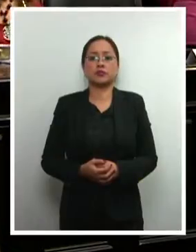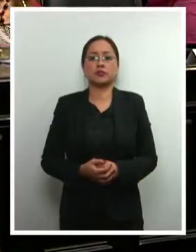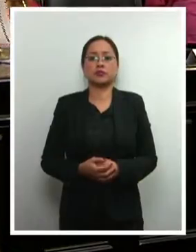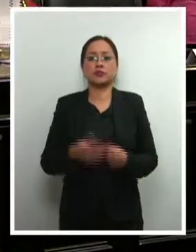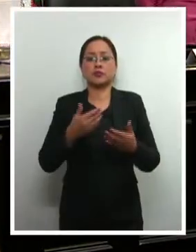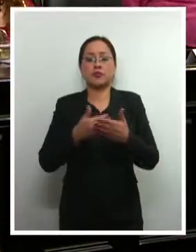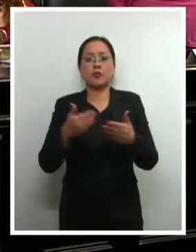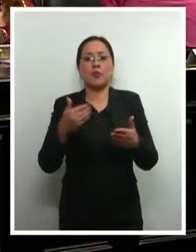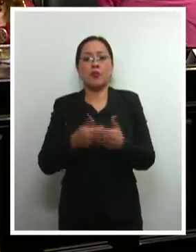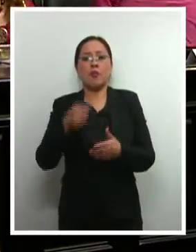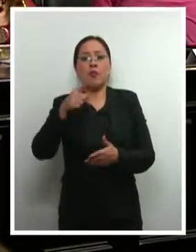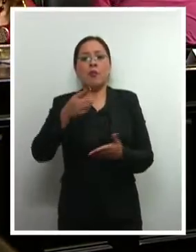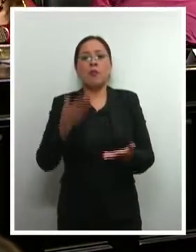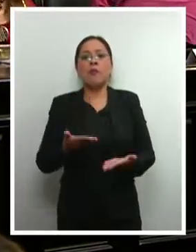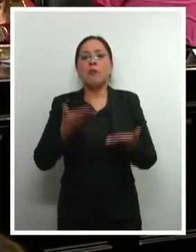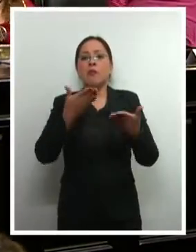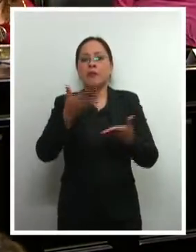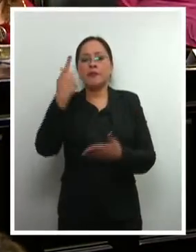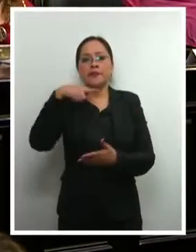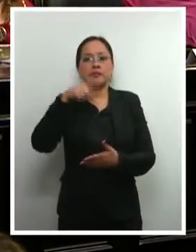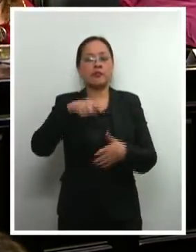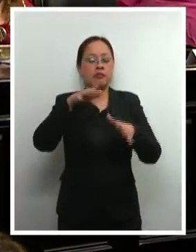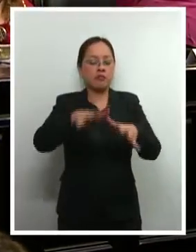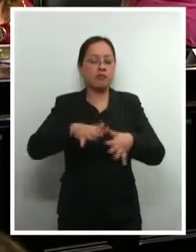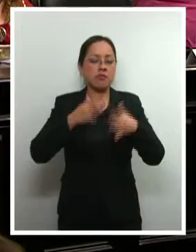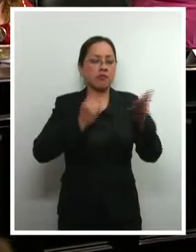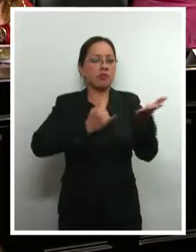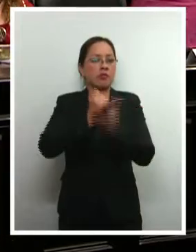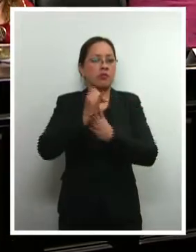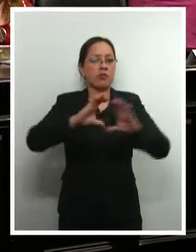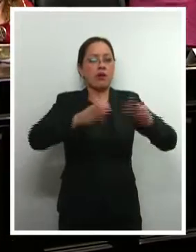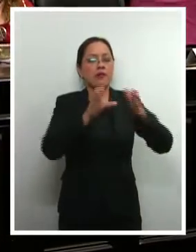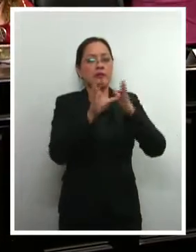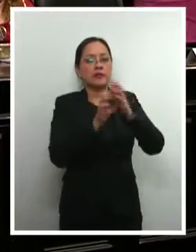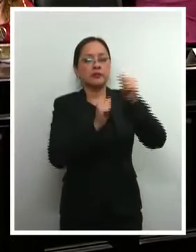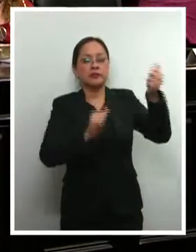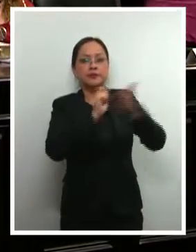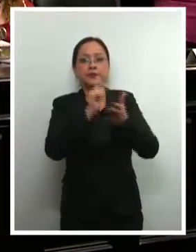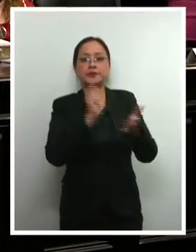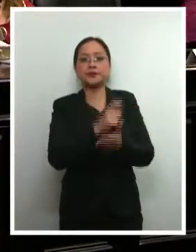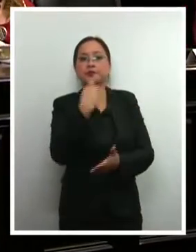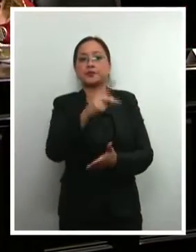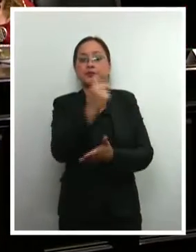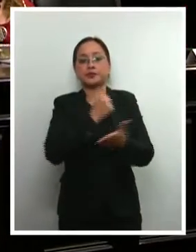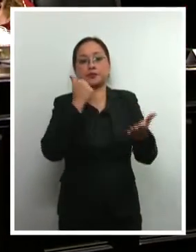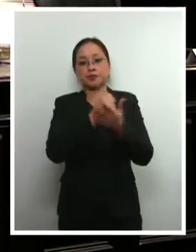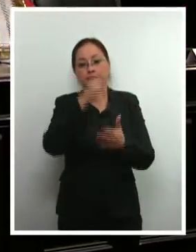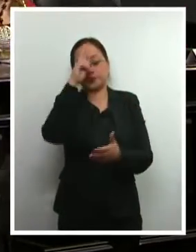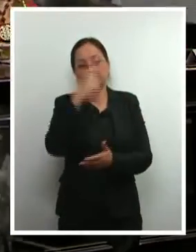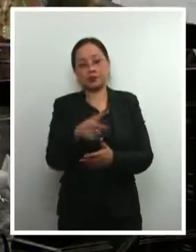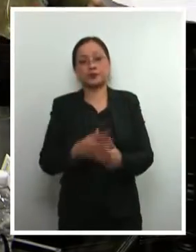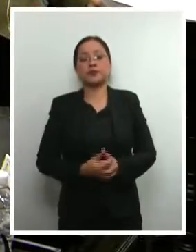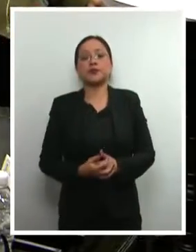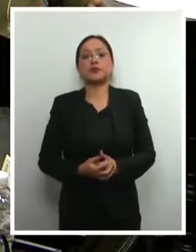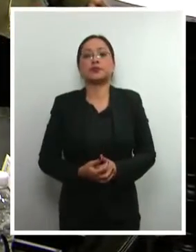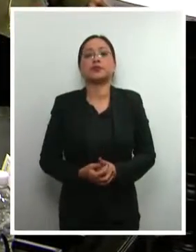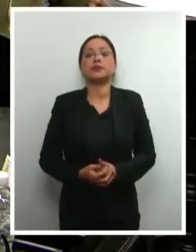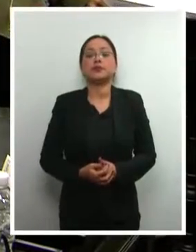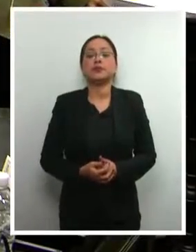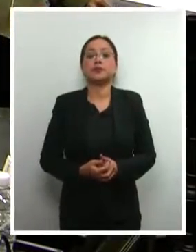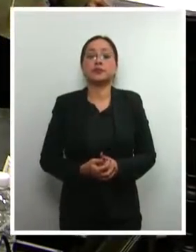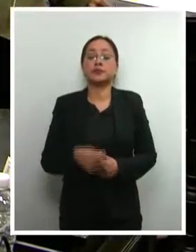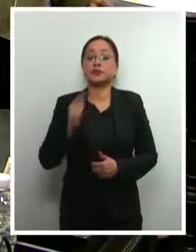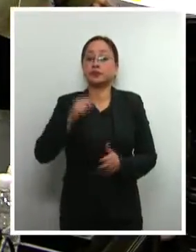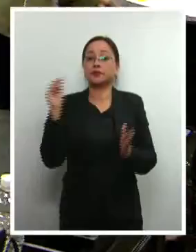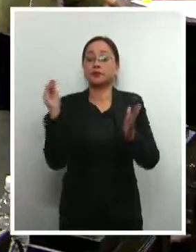En estos momentos se pone a consideración del Pleno de la Asamblea Constituyente de la Ciudad de México lo que tiene que ver con el